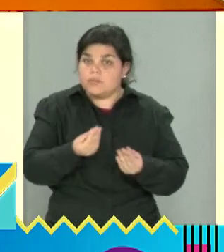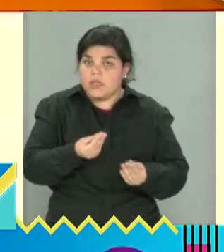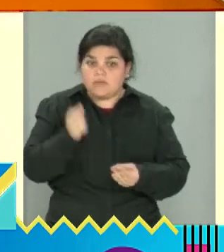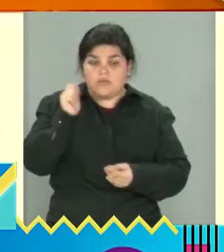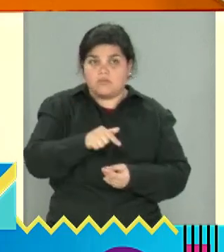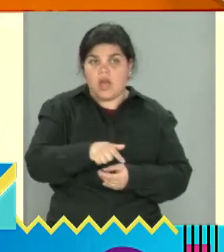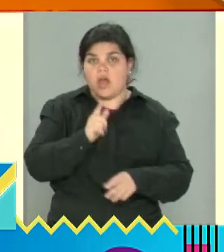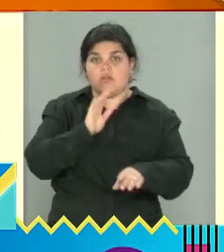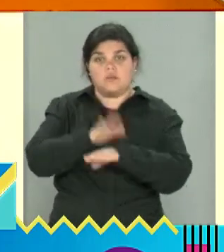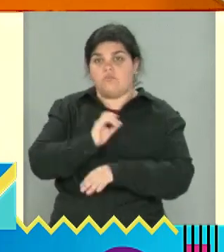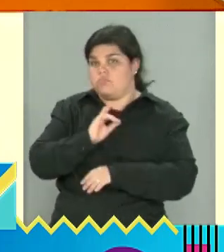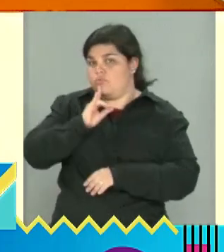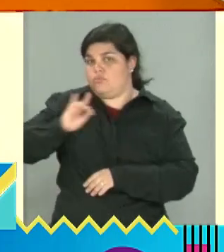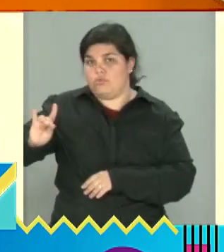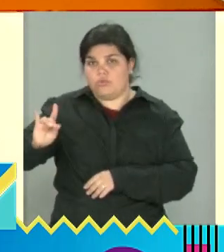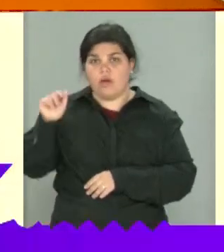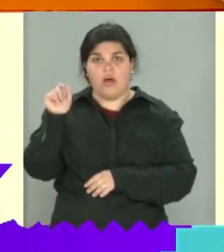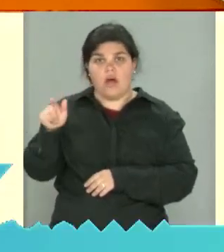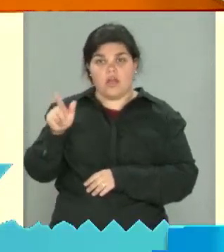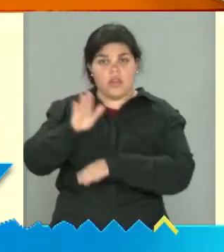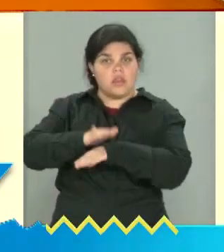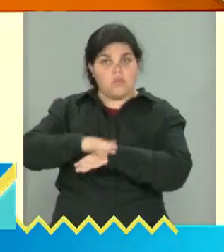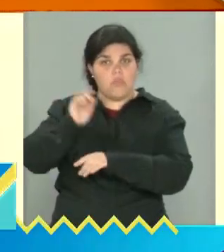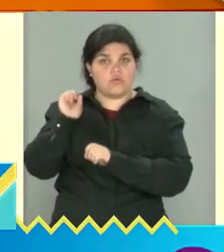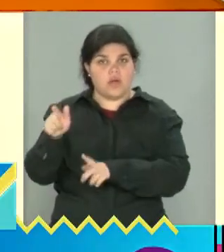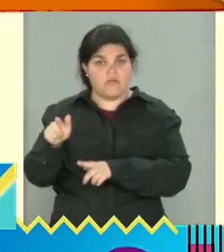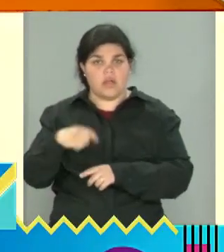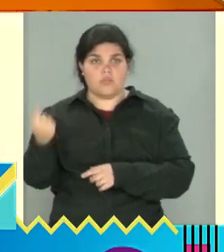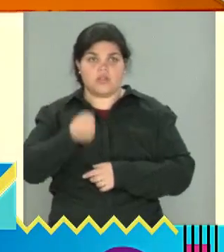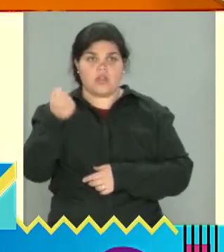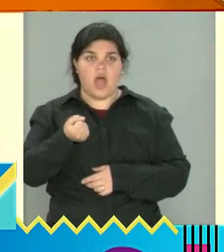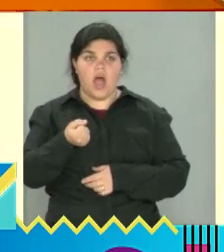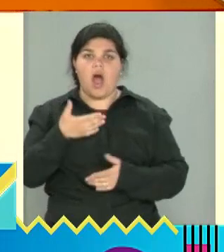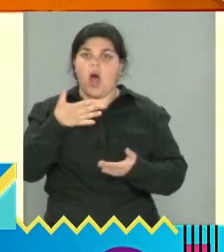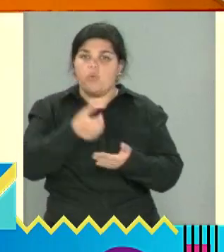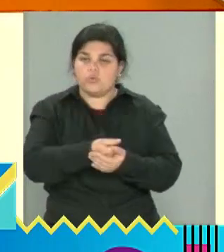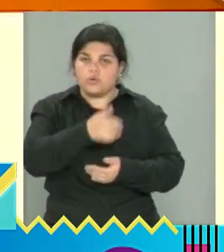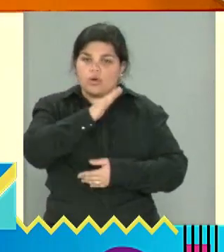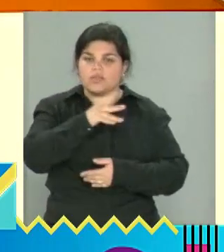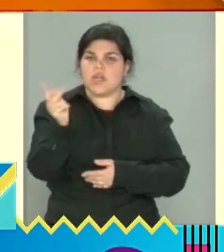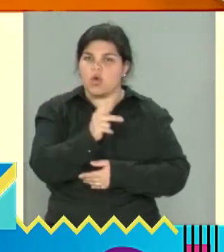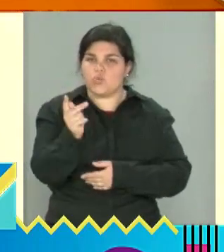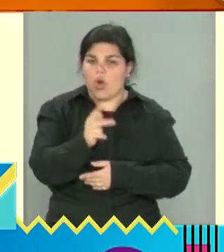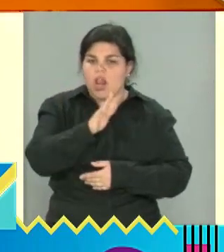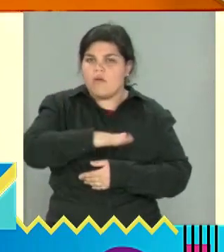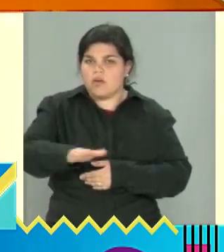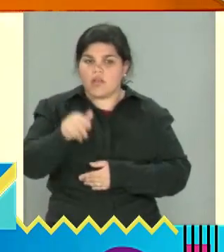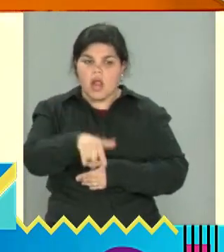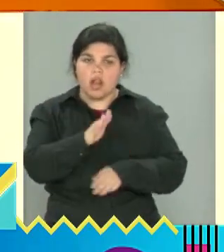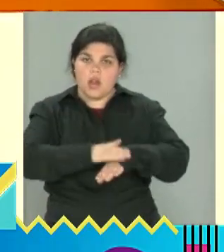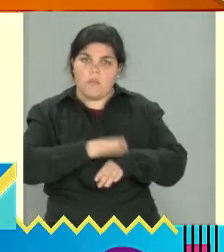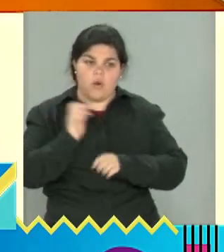hacerlo sentir responsable y culpable de la situación. Entonces, hablar de abuso sexual infantil lo pone al niño en ese lugar de culpa y